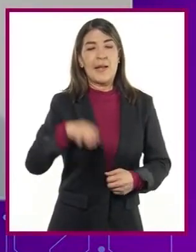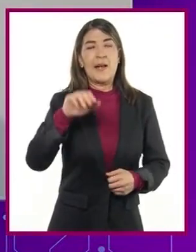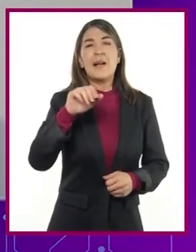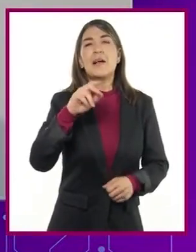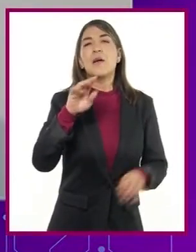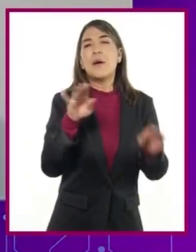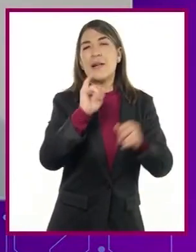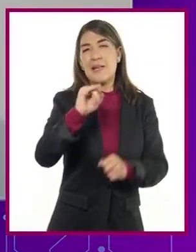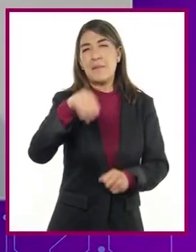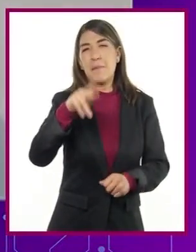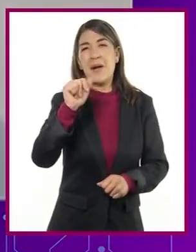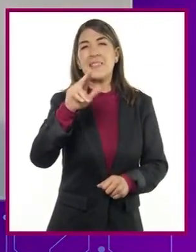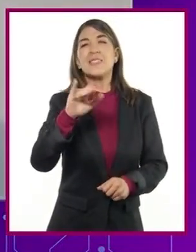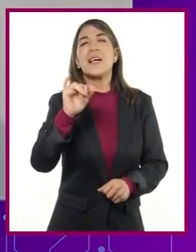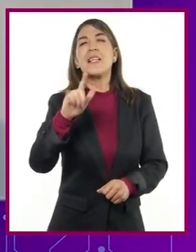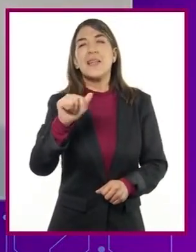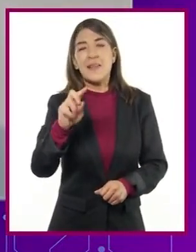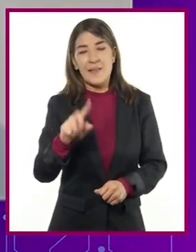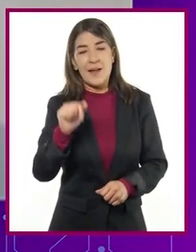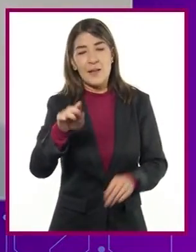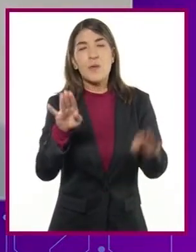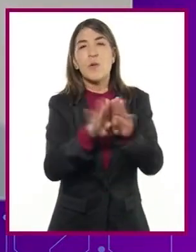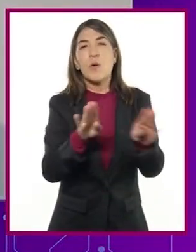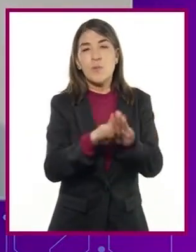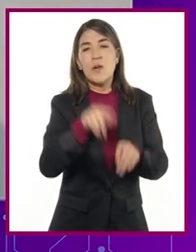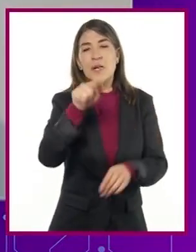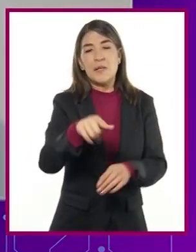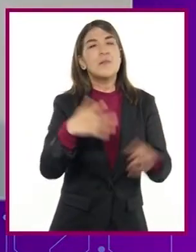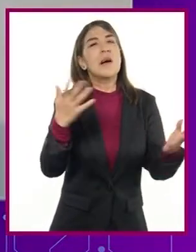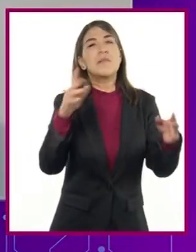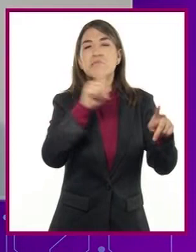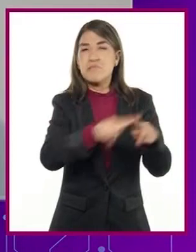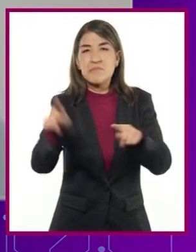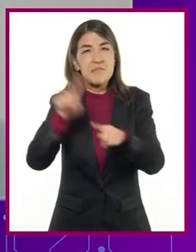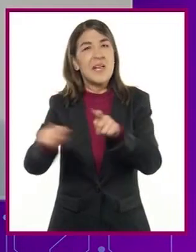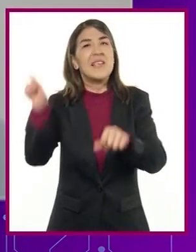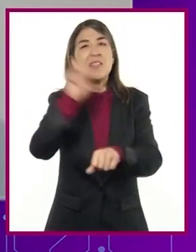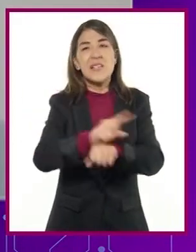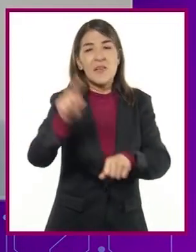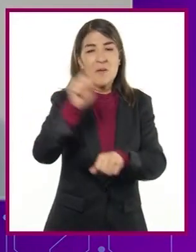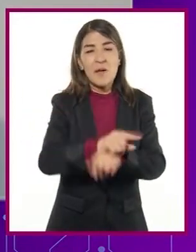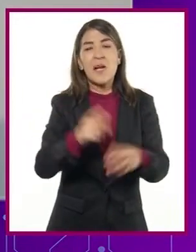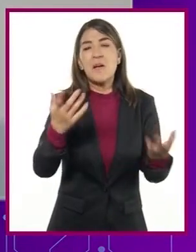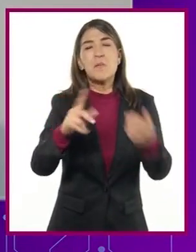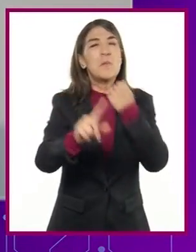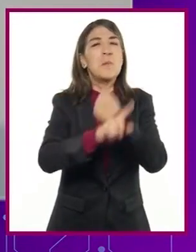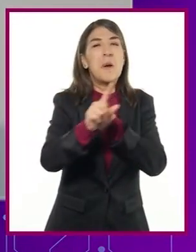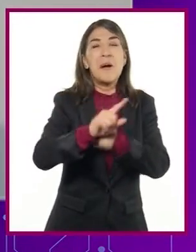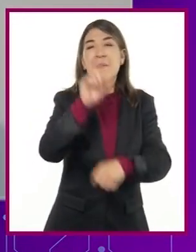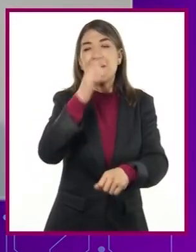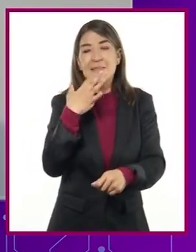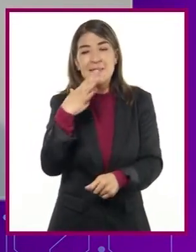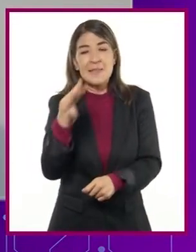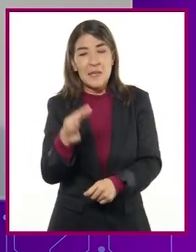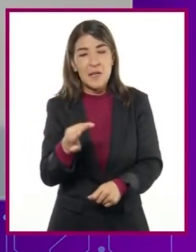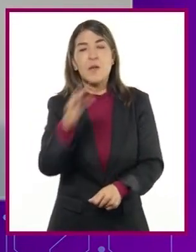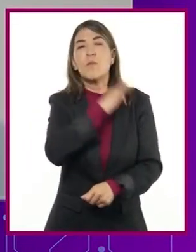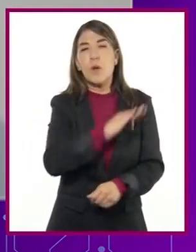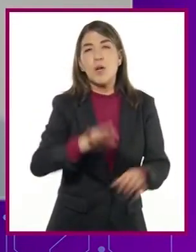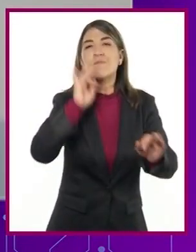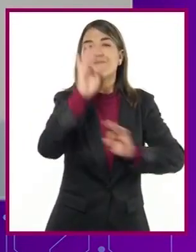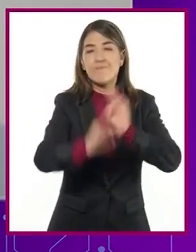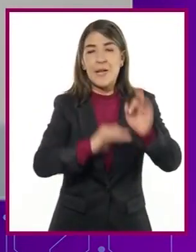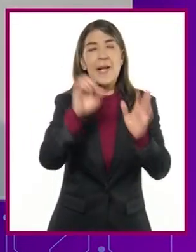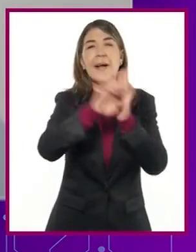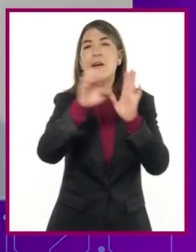rige mi profesión, pues procuro aplicarla en todo momento, desde las situaciones más sencillas que puedan presentarse. Por ejemplo,